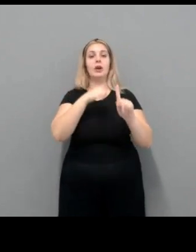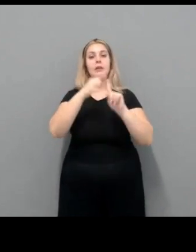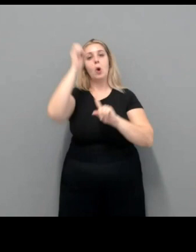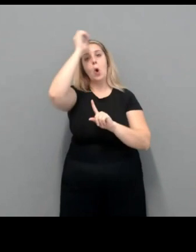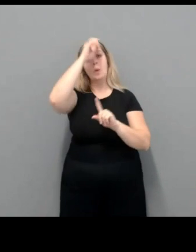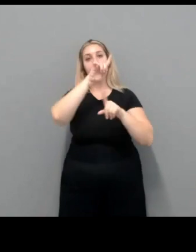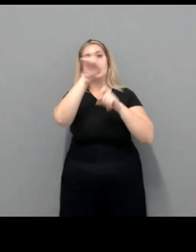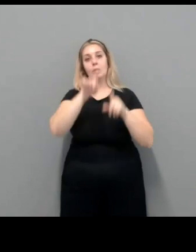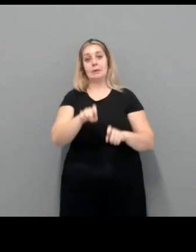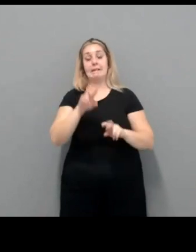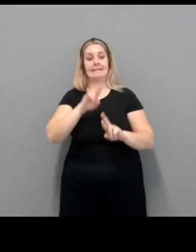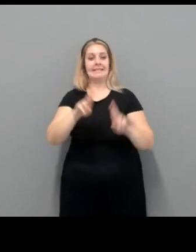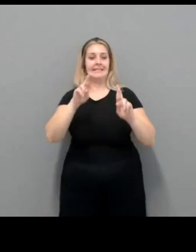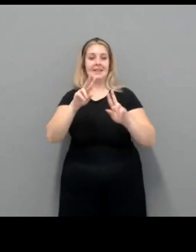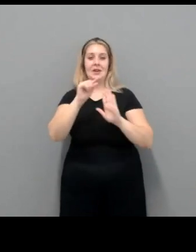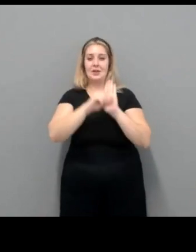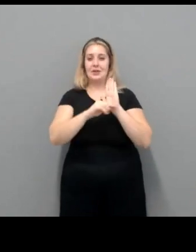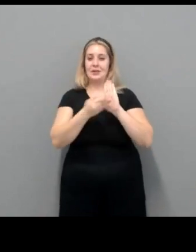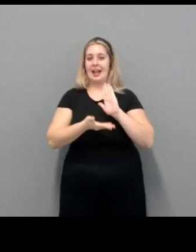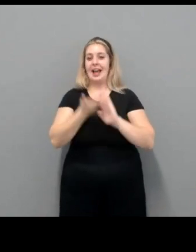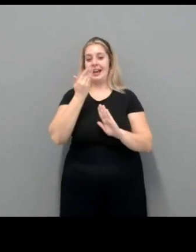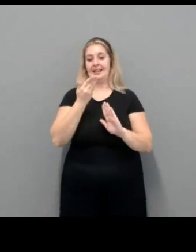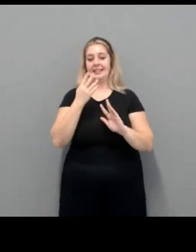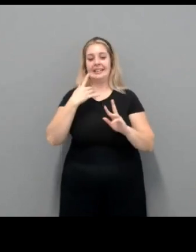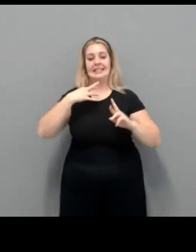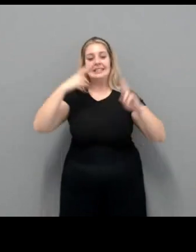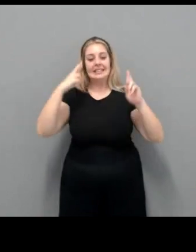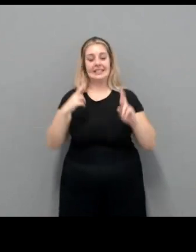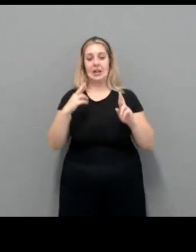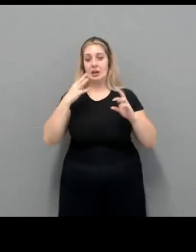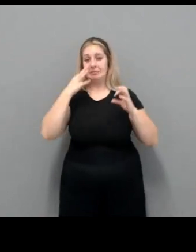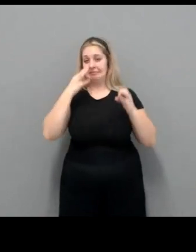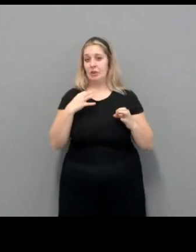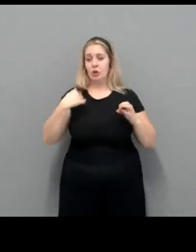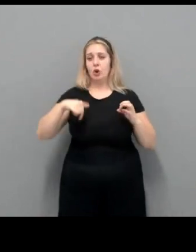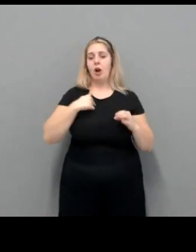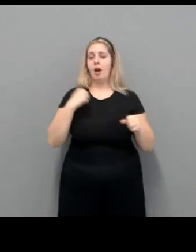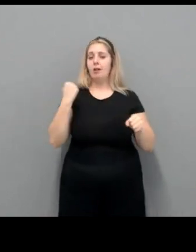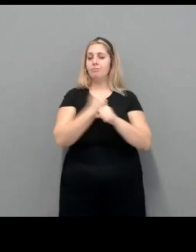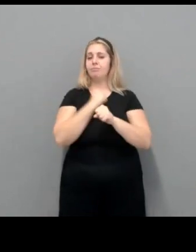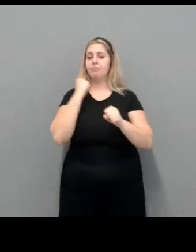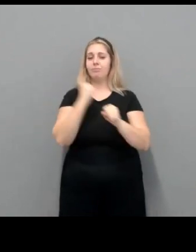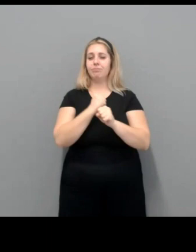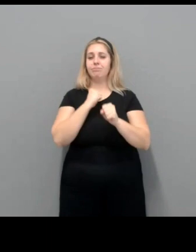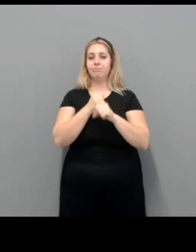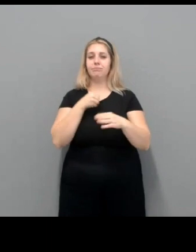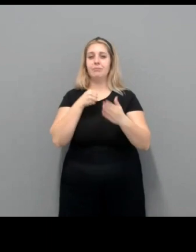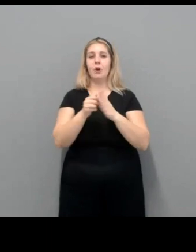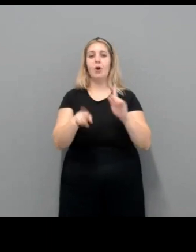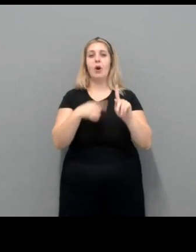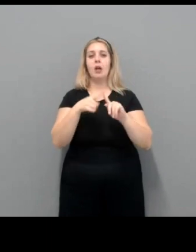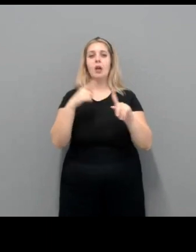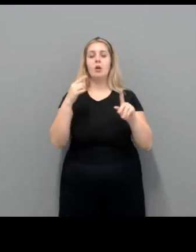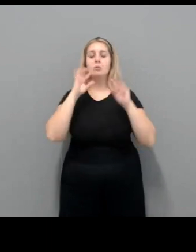que esperamos tener muy buena puntuación. Os aseguramos que hemos hecho todo lo posible para que sea un congreso